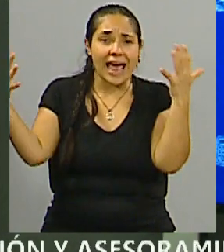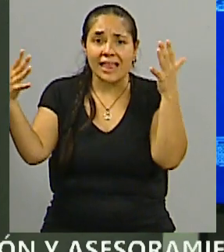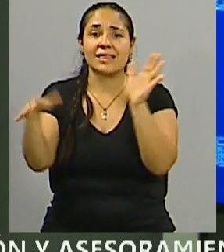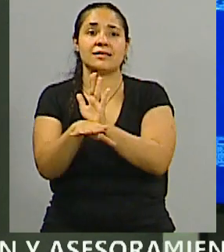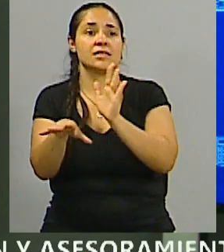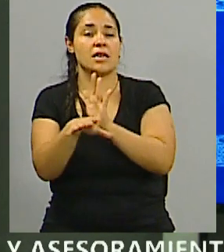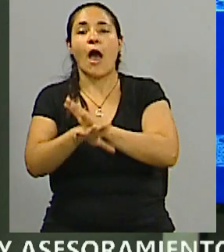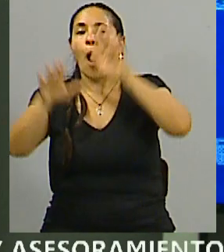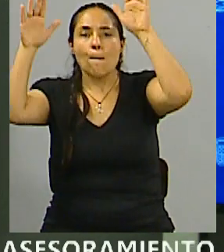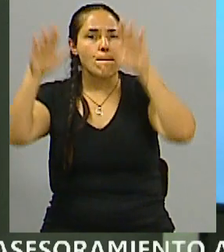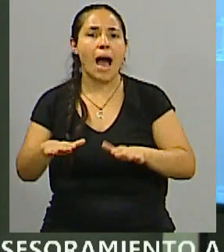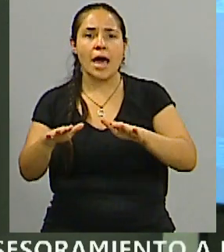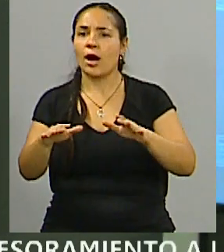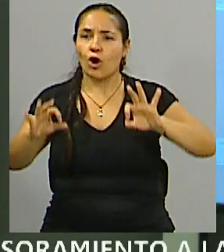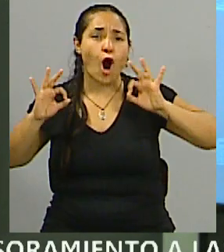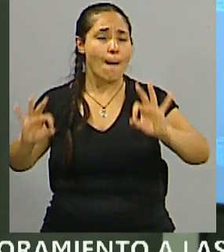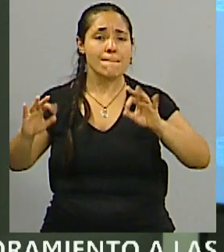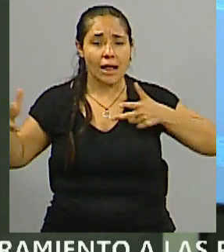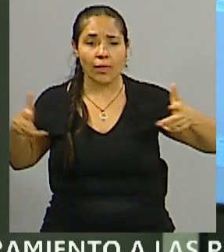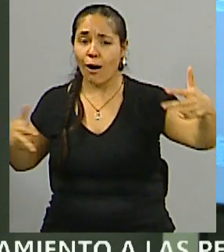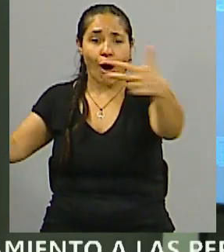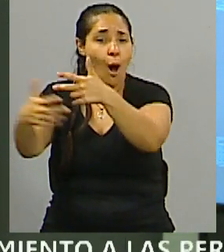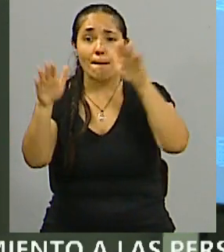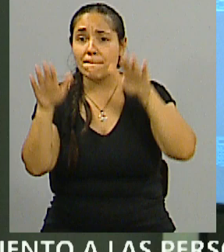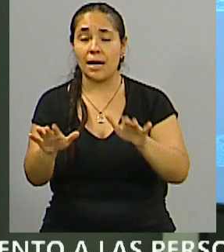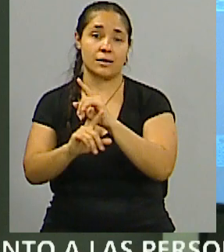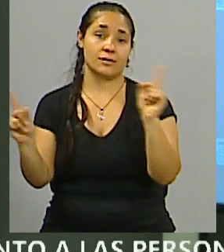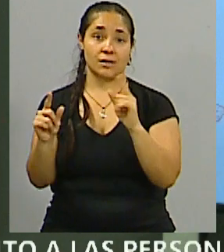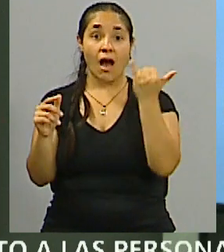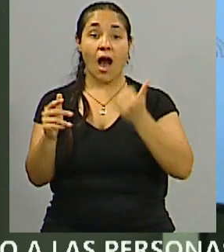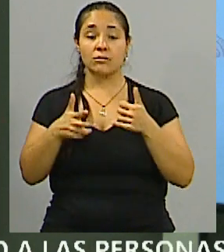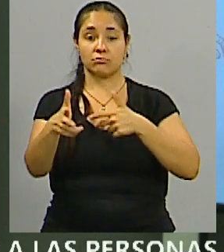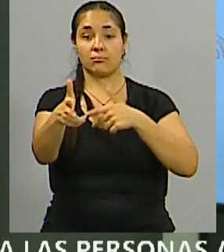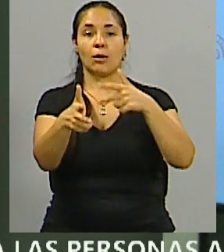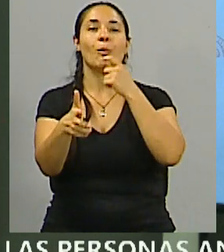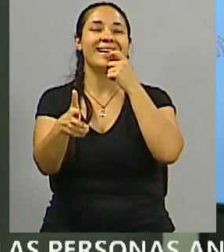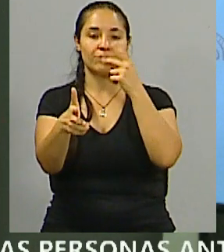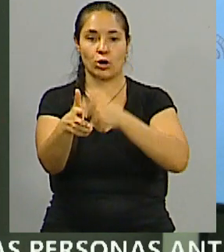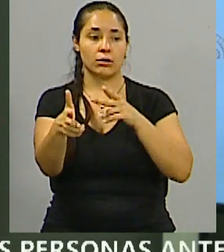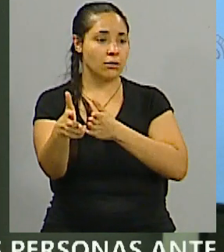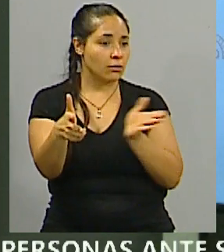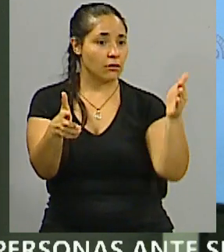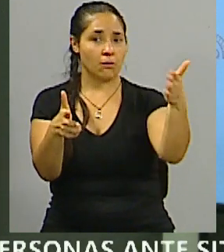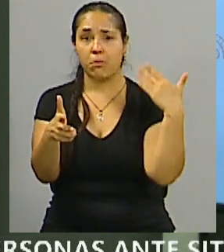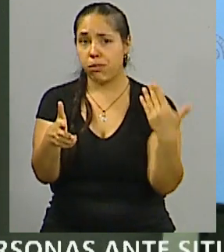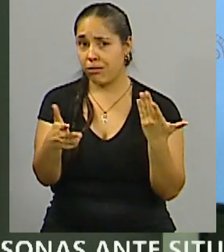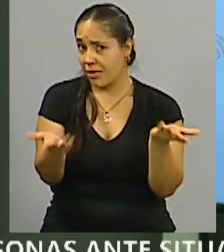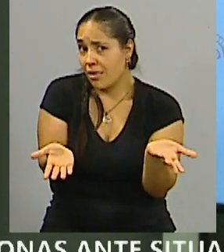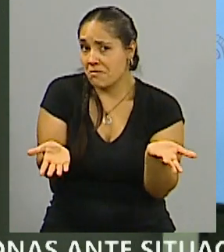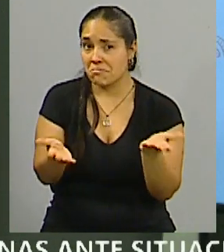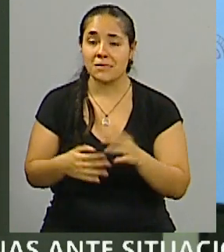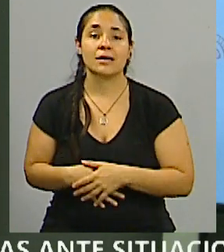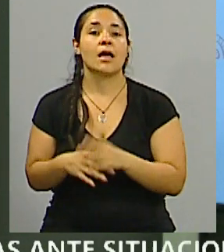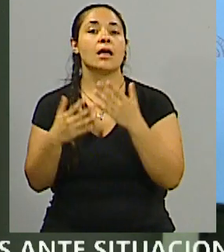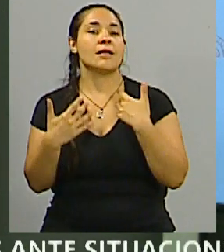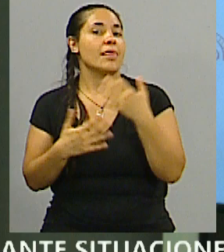va a paralizar todas las vías de tránsito. Sí. Uh-huh. O no hay calles paralelas. Bueno, pero esto entonces se tiene que legislar, ya